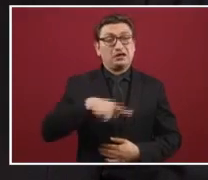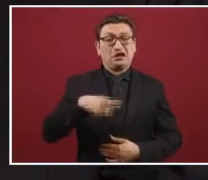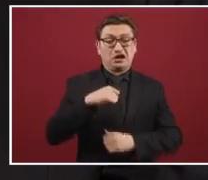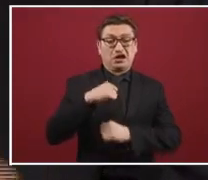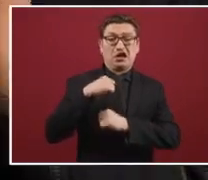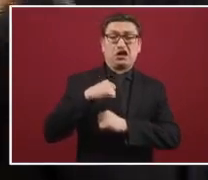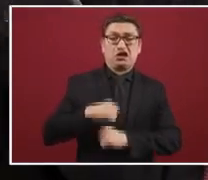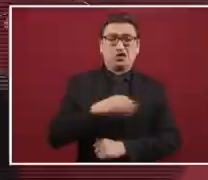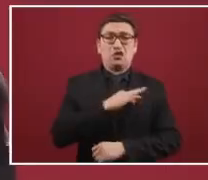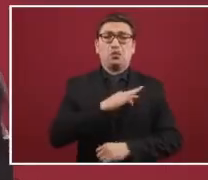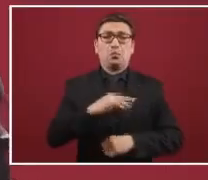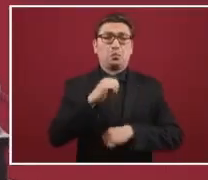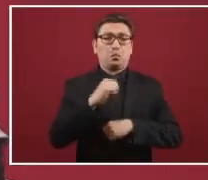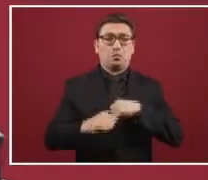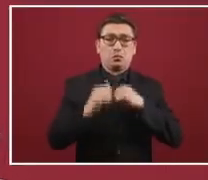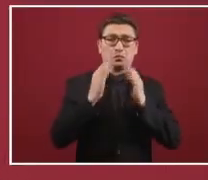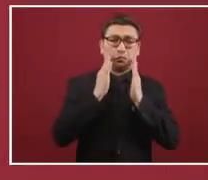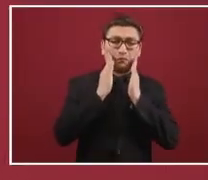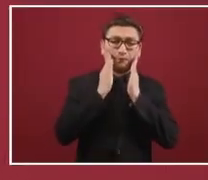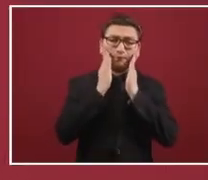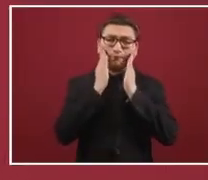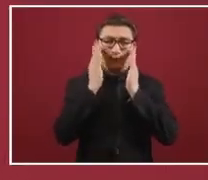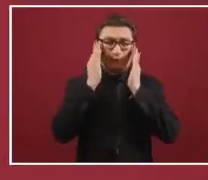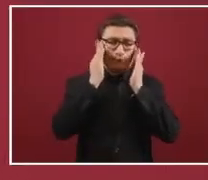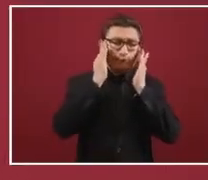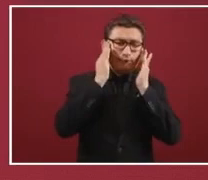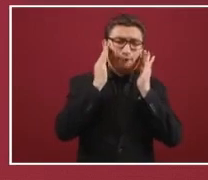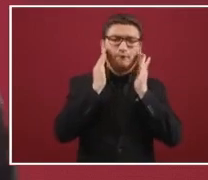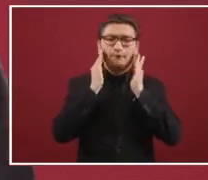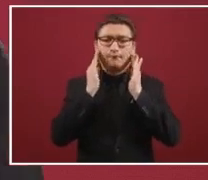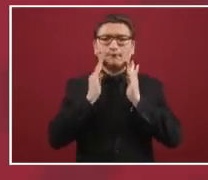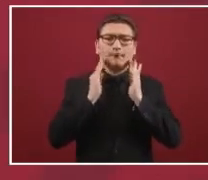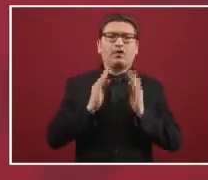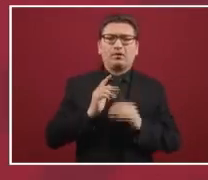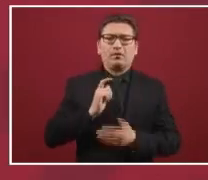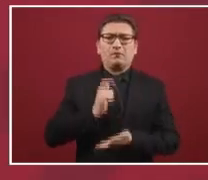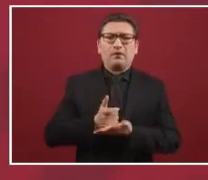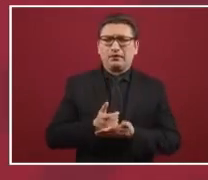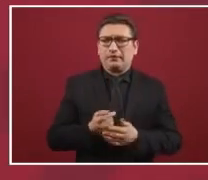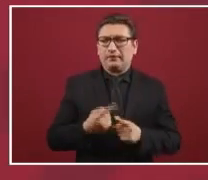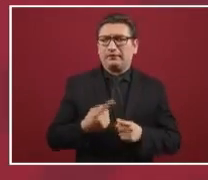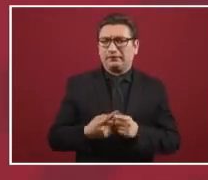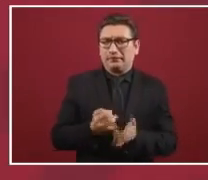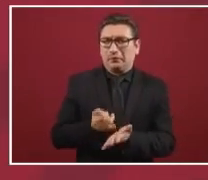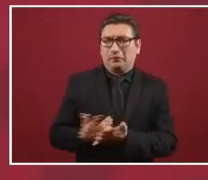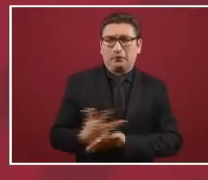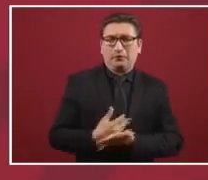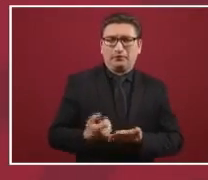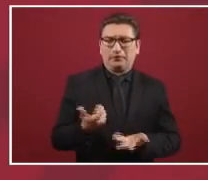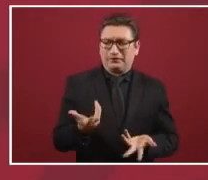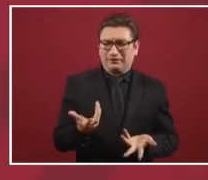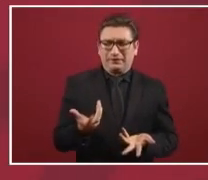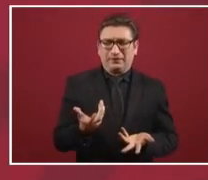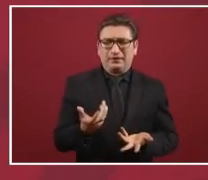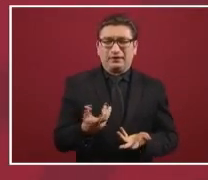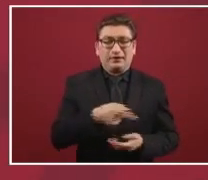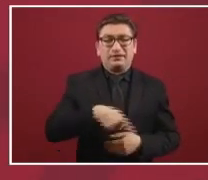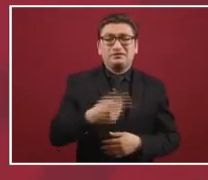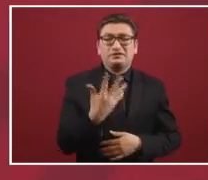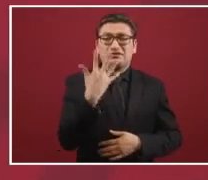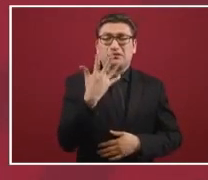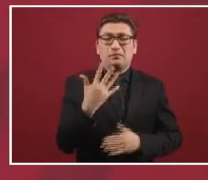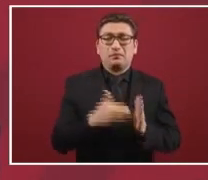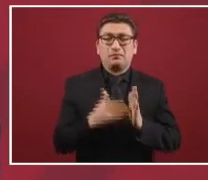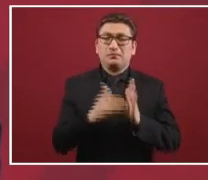se estiraban a costillas del erario, se gastaban 5,000 millones de